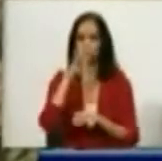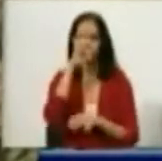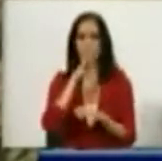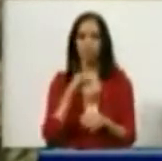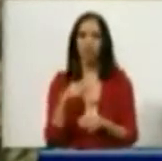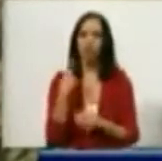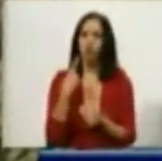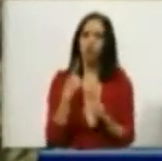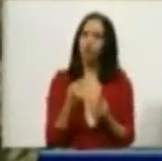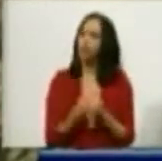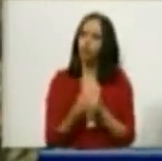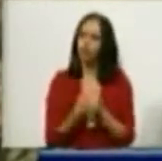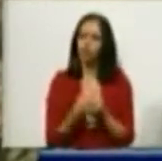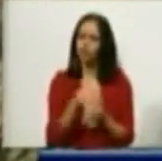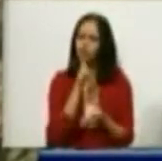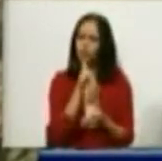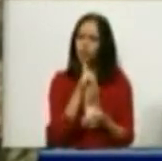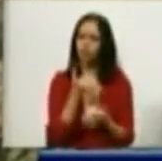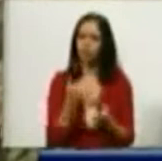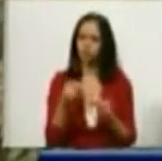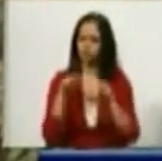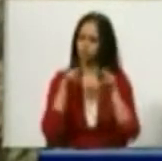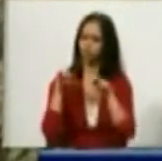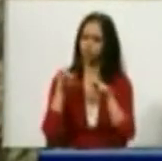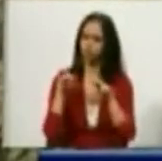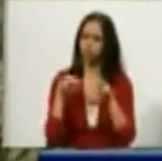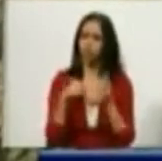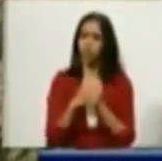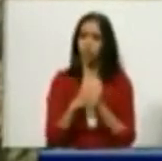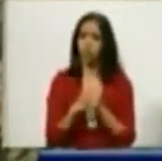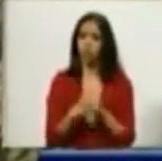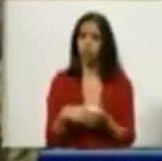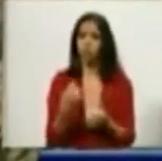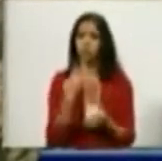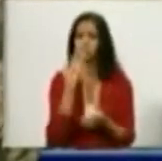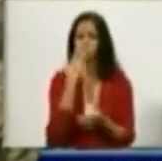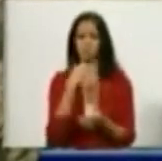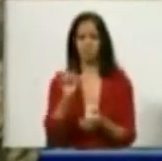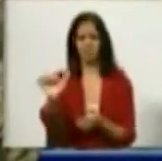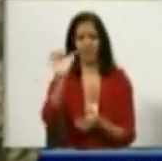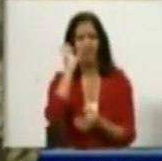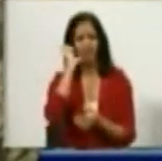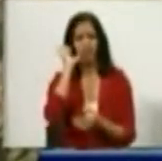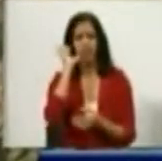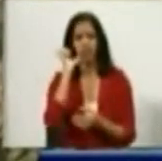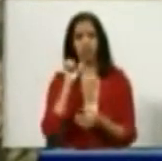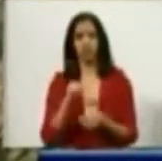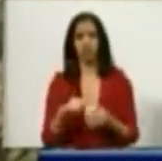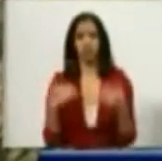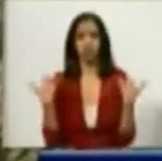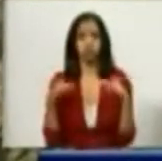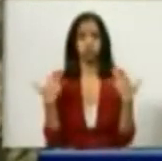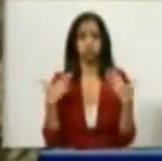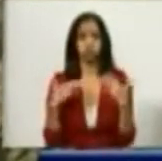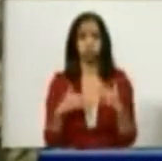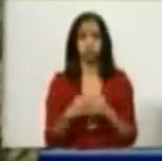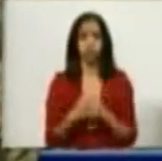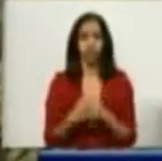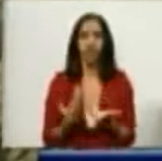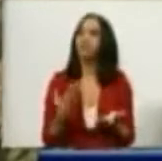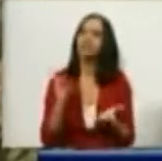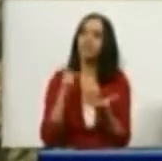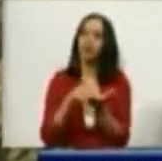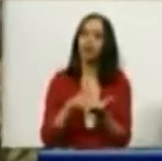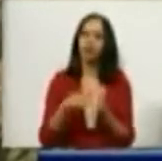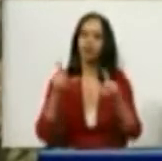de los detalles que le llamó la atención a la señora Ramírez fue el tufo a Caña que emanaban estos personajes ya que llegaron a la reunión directo desde un local